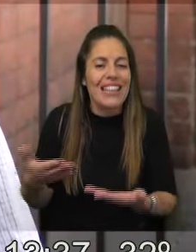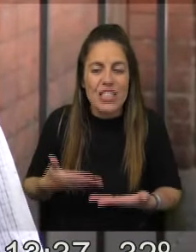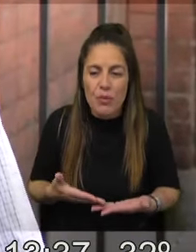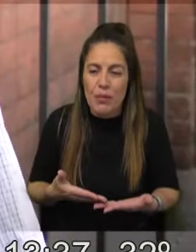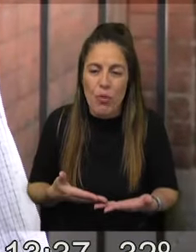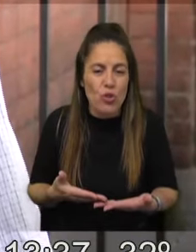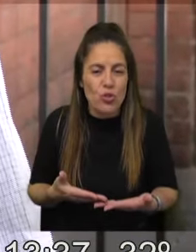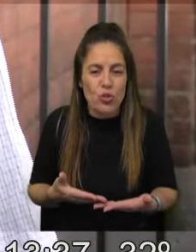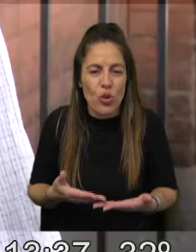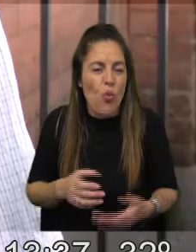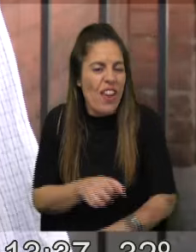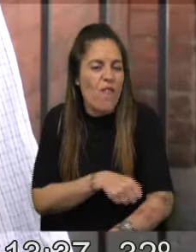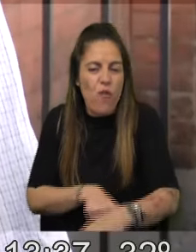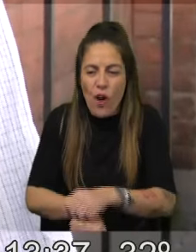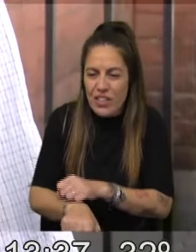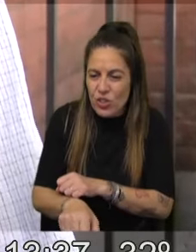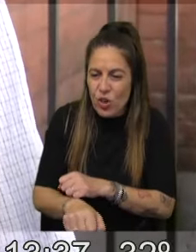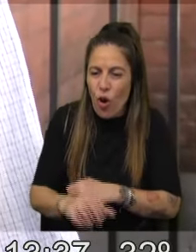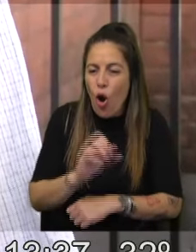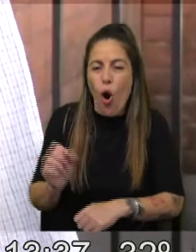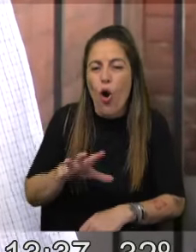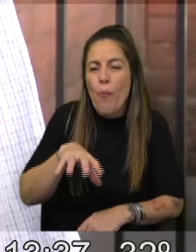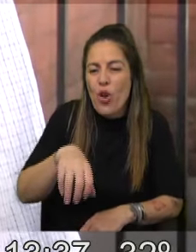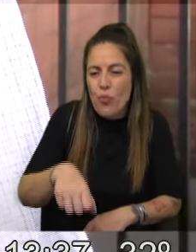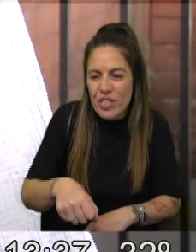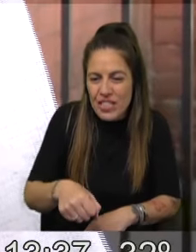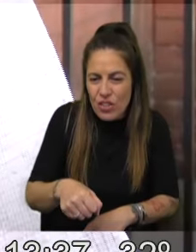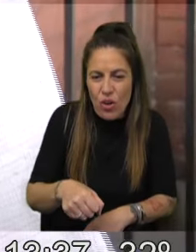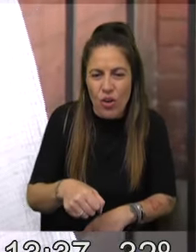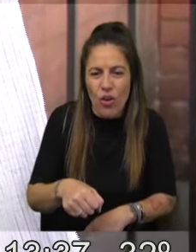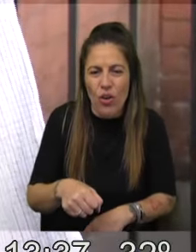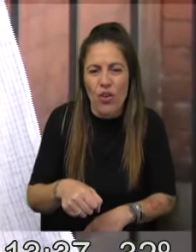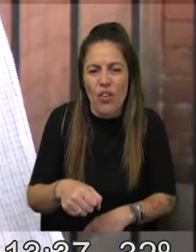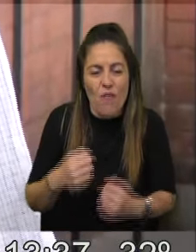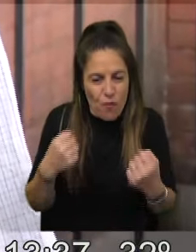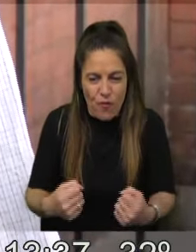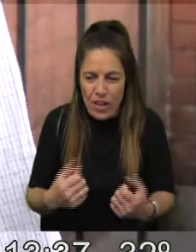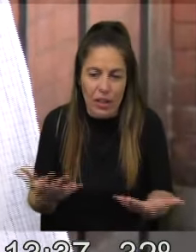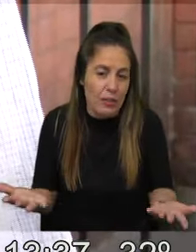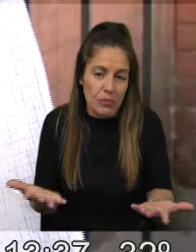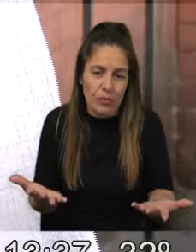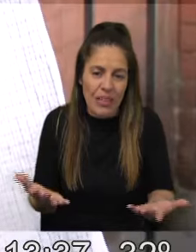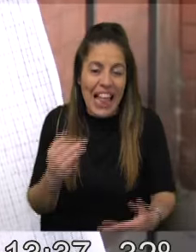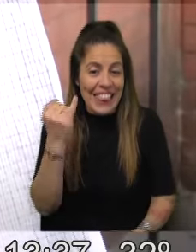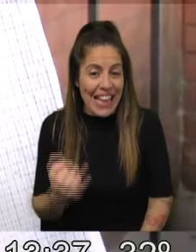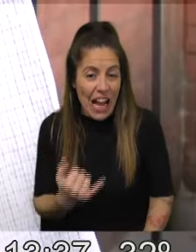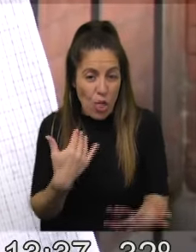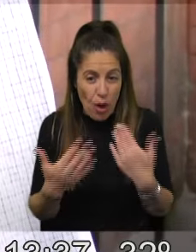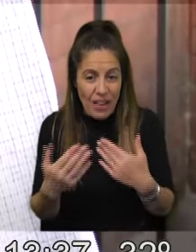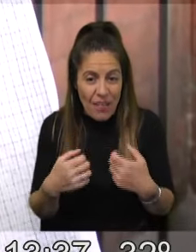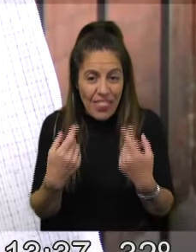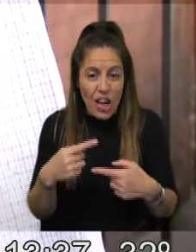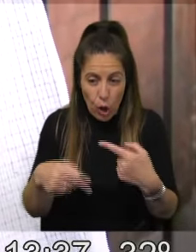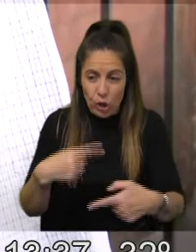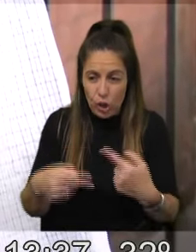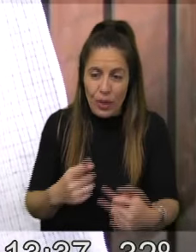digamos, tampoco un esfuerzo o un compromiso. En fin, de lo que Delgado hablaba de darle